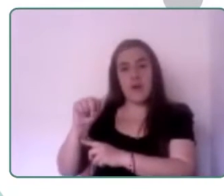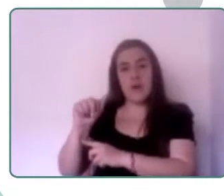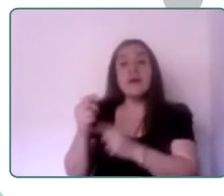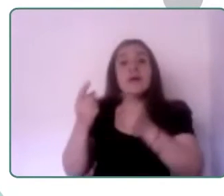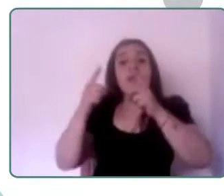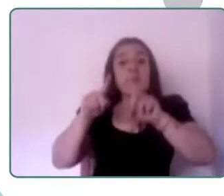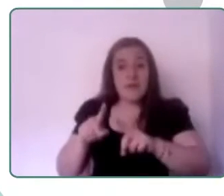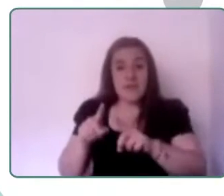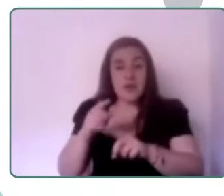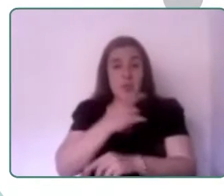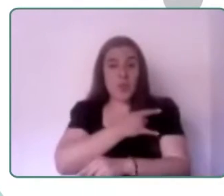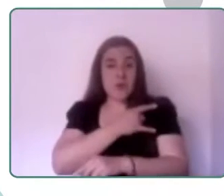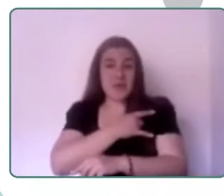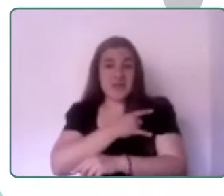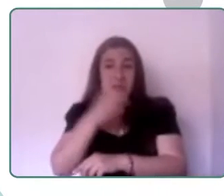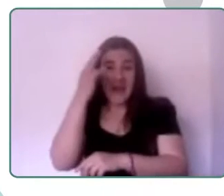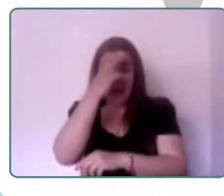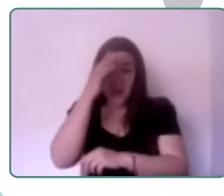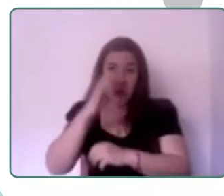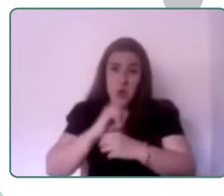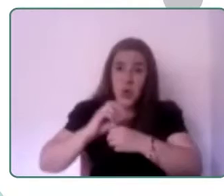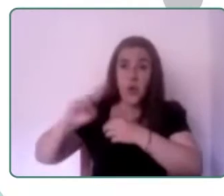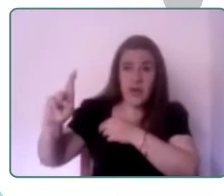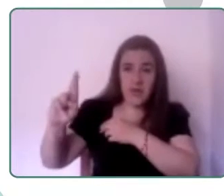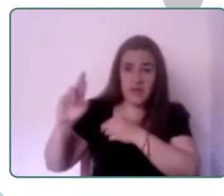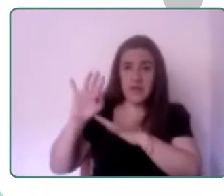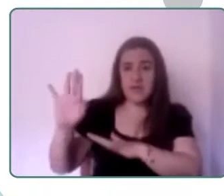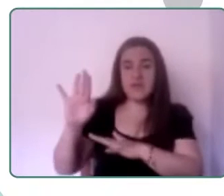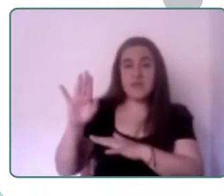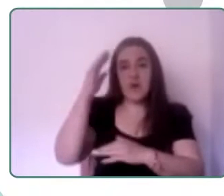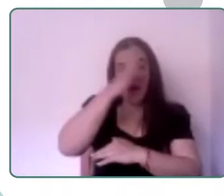Oriente de Río Negro, Antioquia.